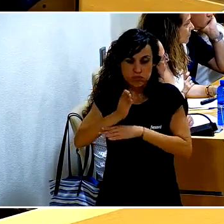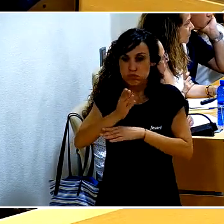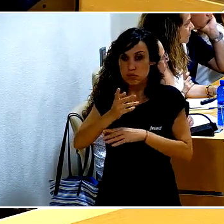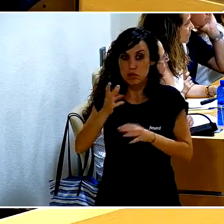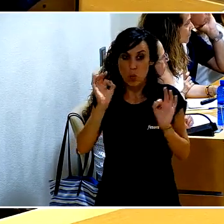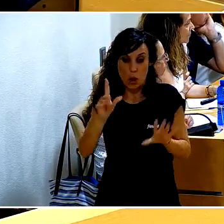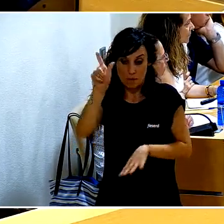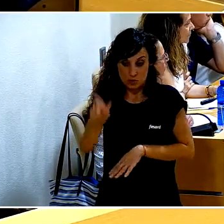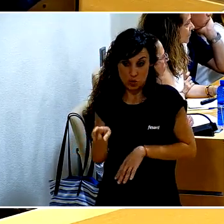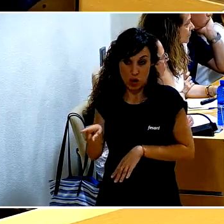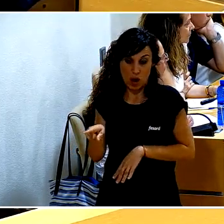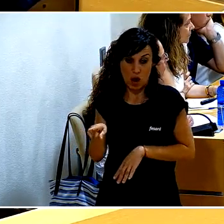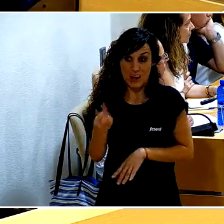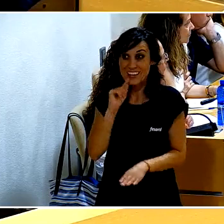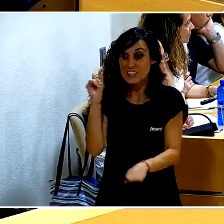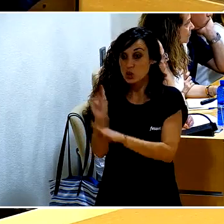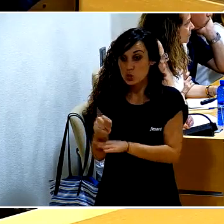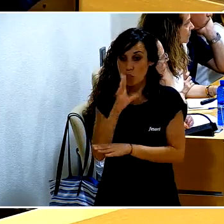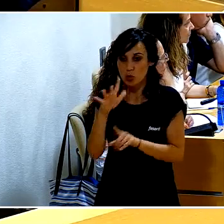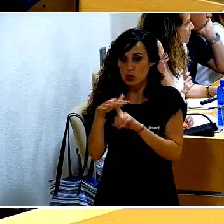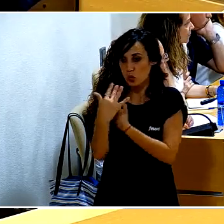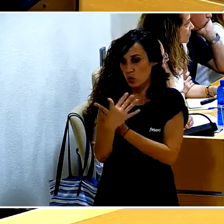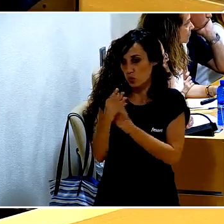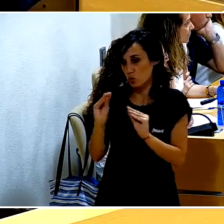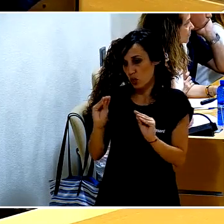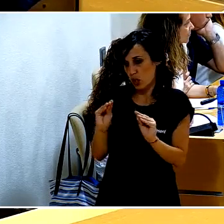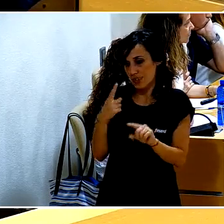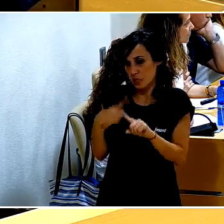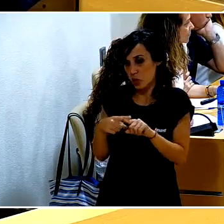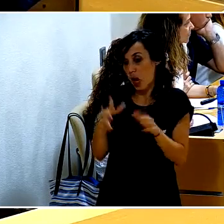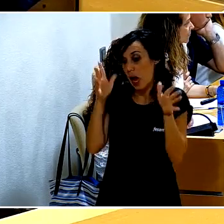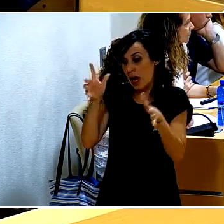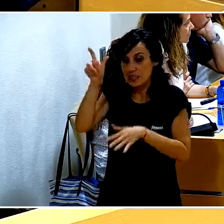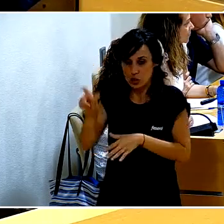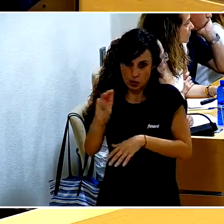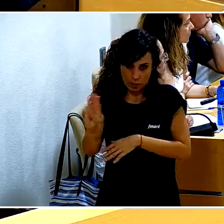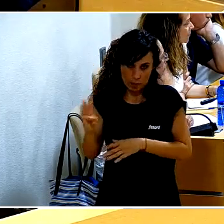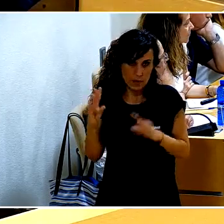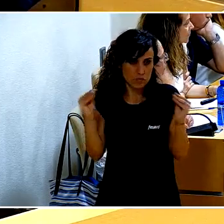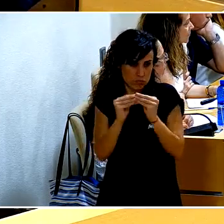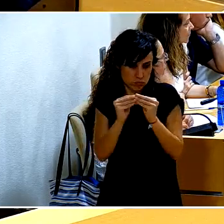a esta persona que insultó por su condición sexual a un asesor del PP, estamos de acuerdo.